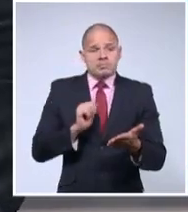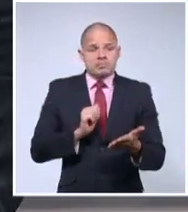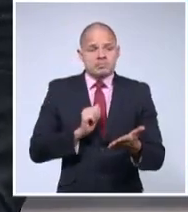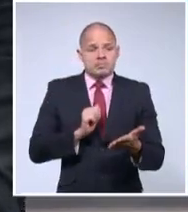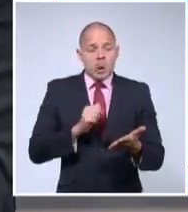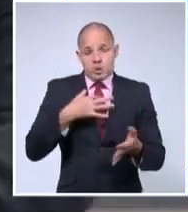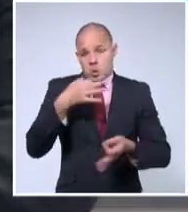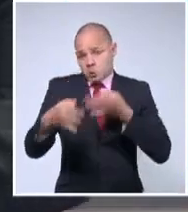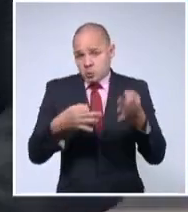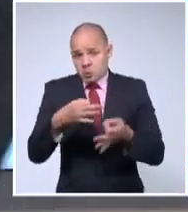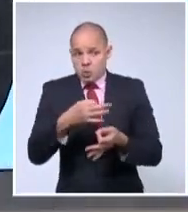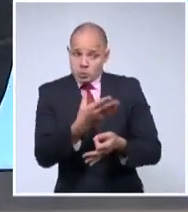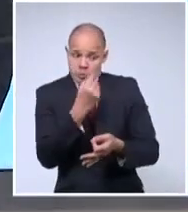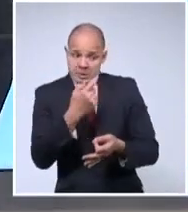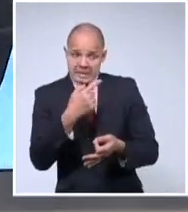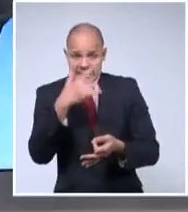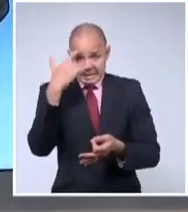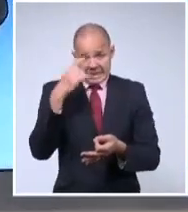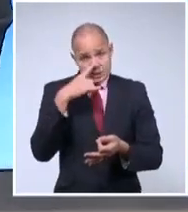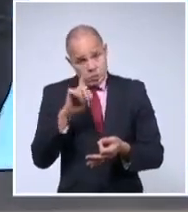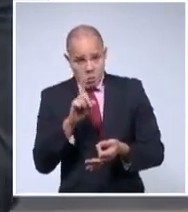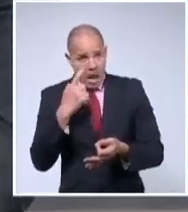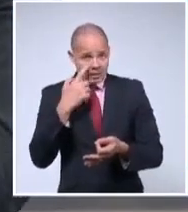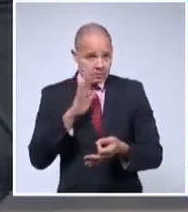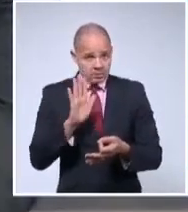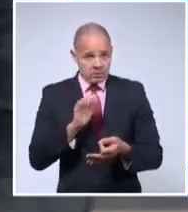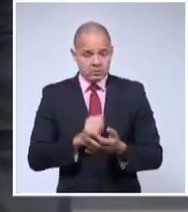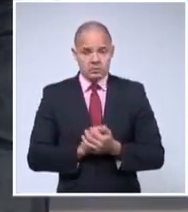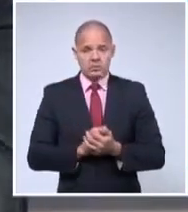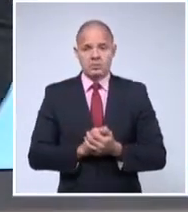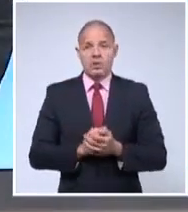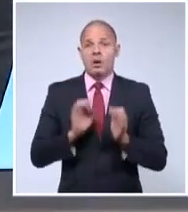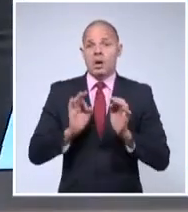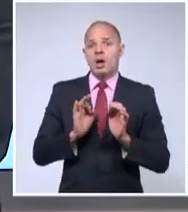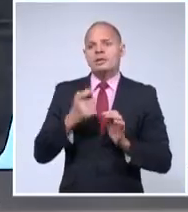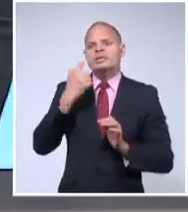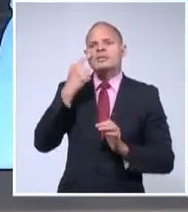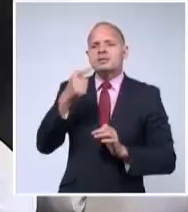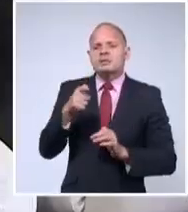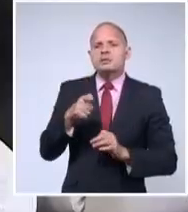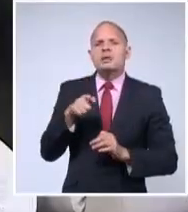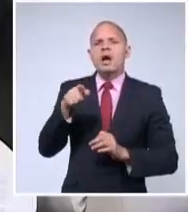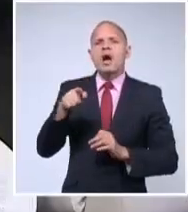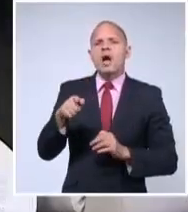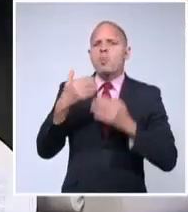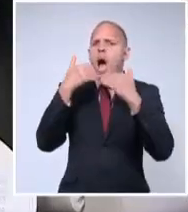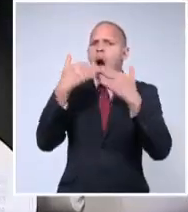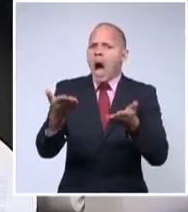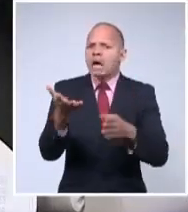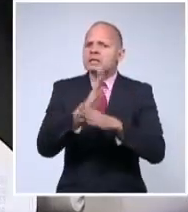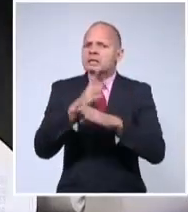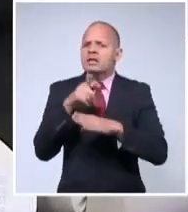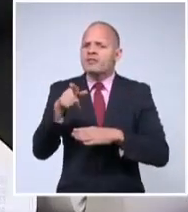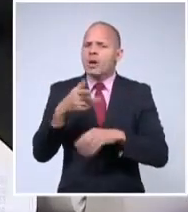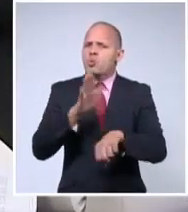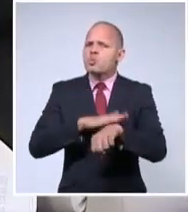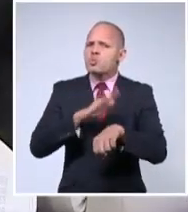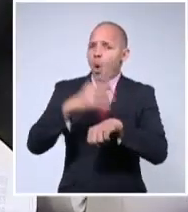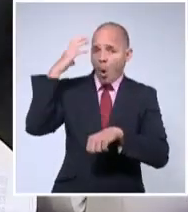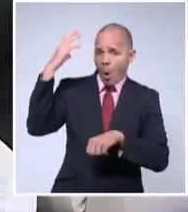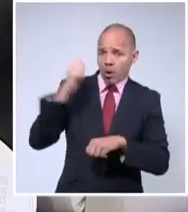no tanto en la persona como una política de un gobierno que se expresa a través de individuos que están aquí en este momento en Cuba, pero que pudieran ser otros. De